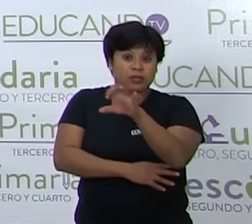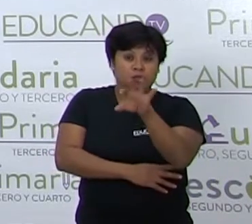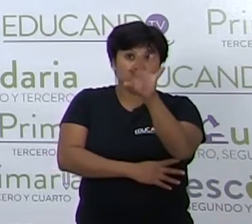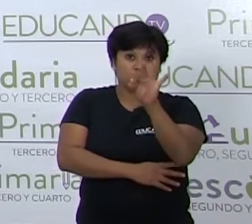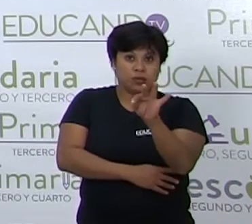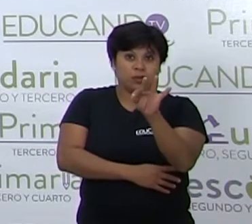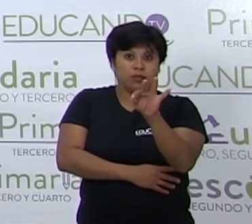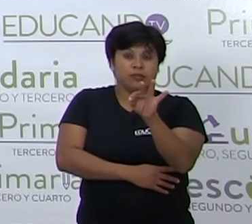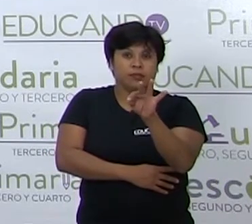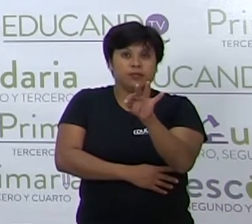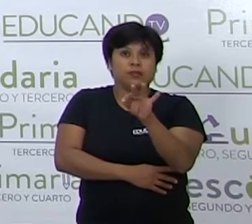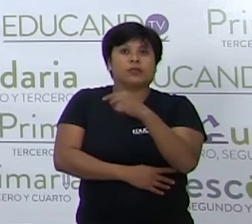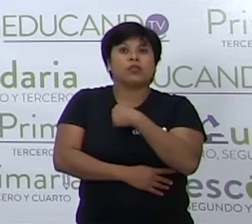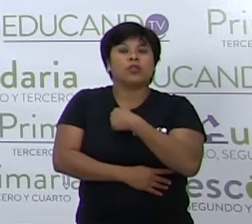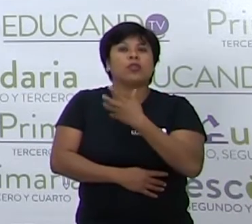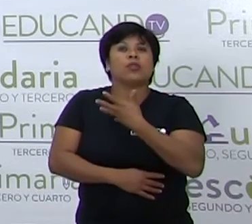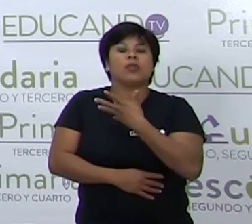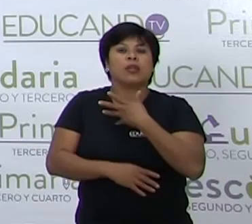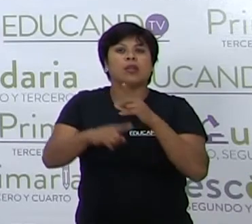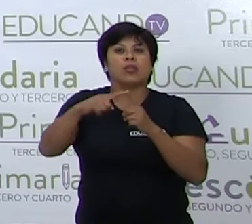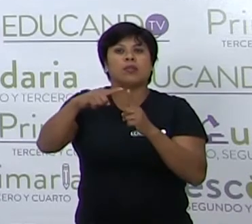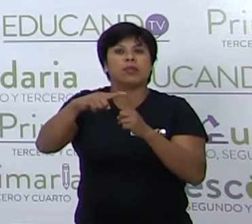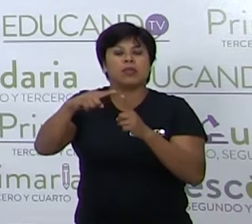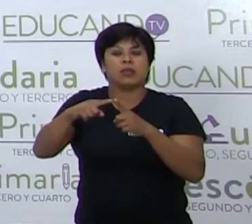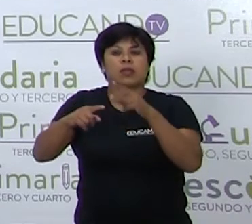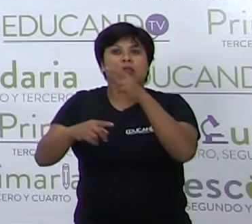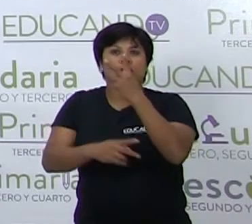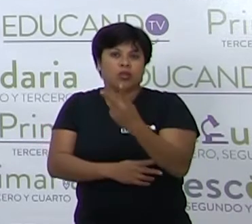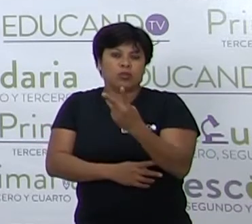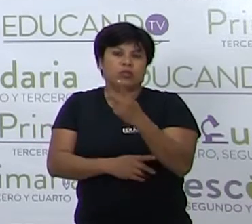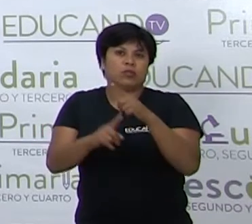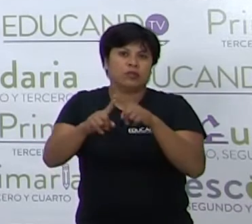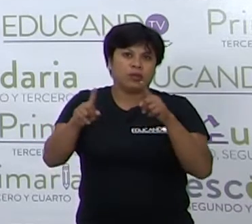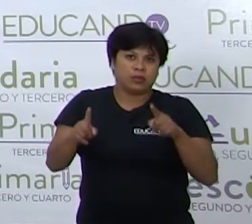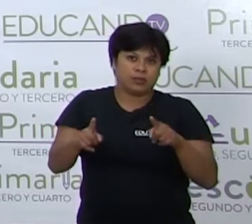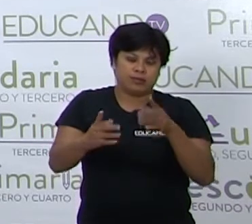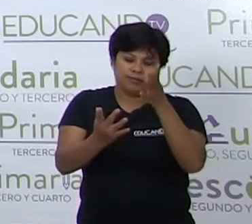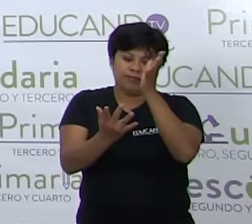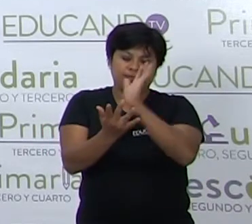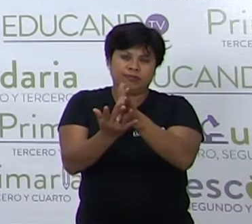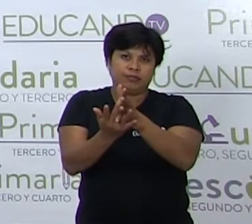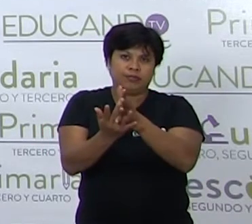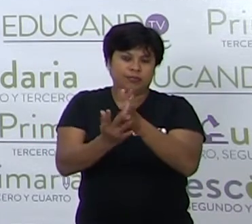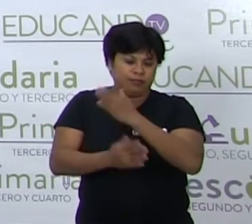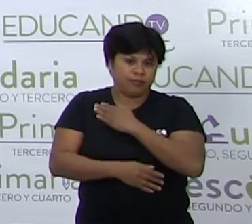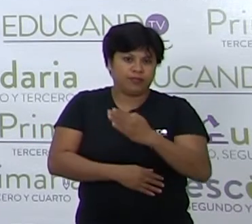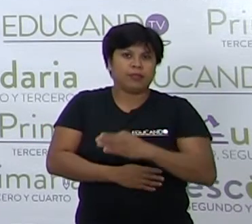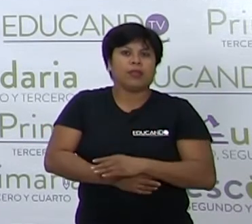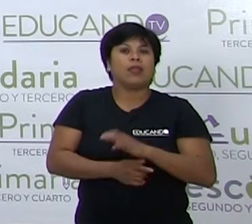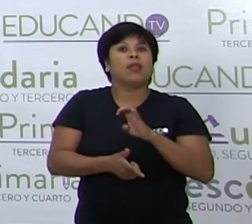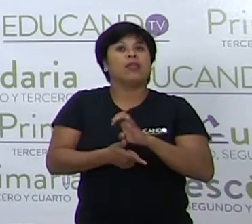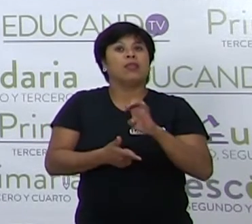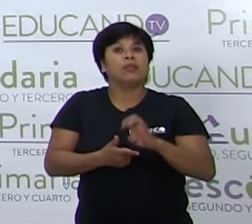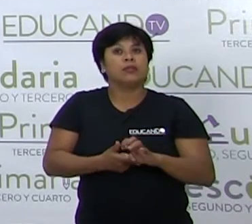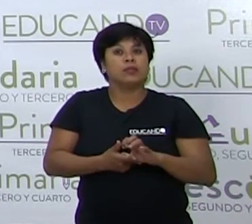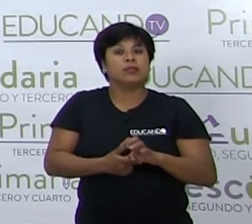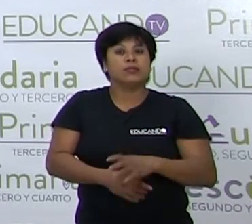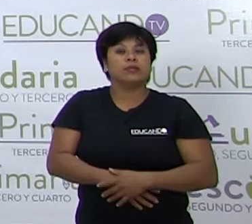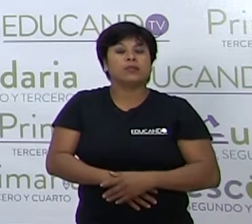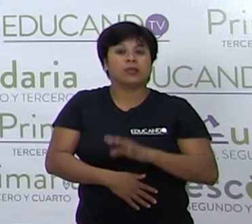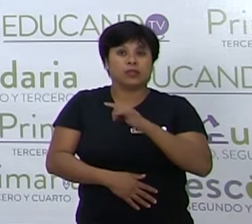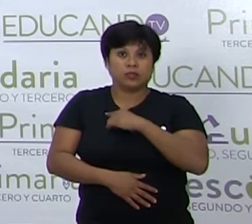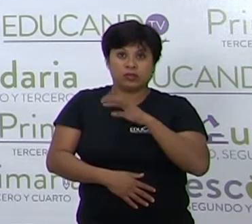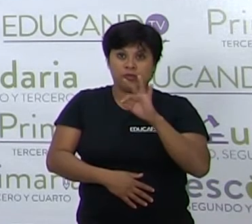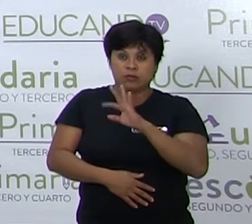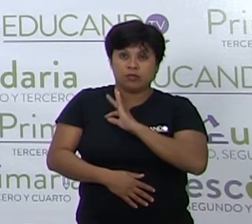540 yo lo tengo que dividir entre dos partes, te dije, ¿verdad? Bueno, entonces, si lo